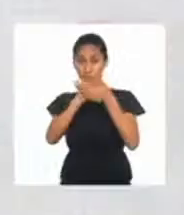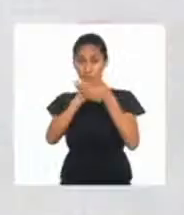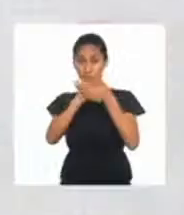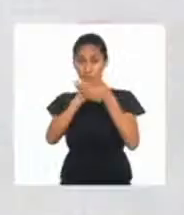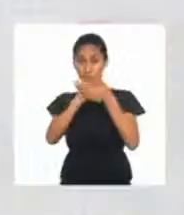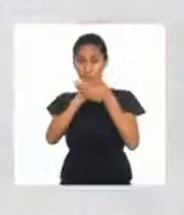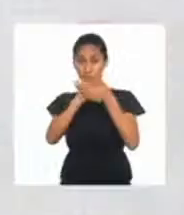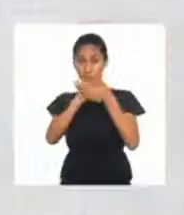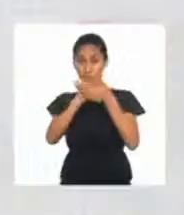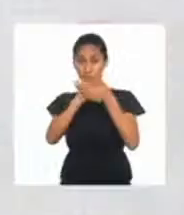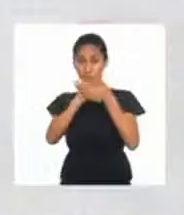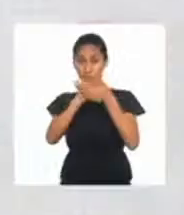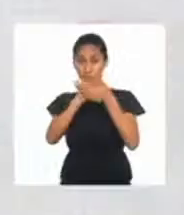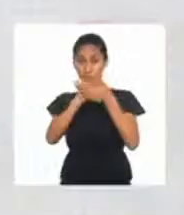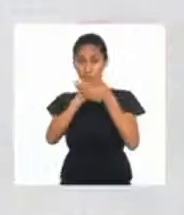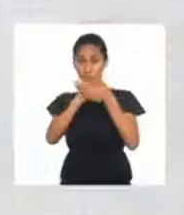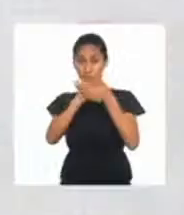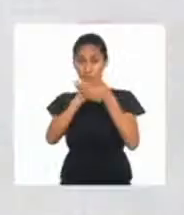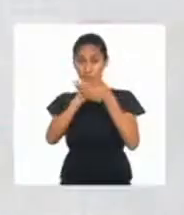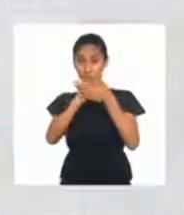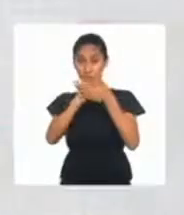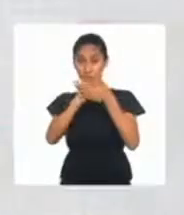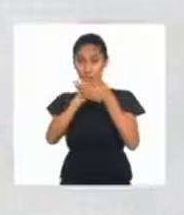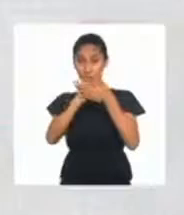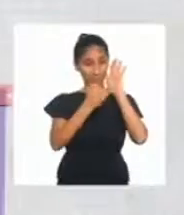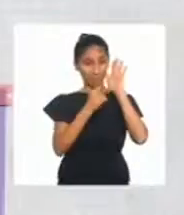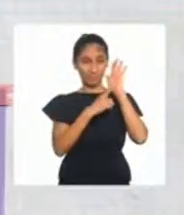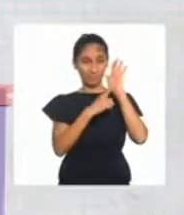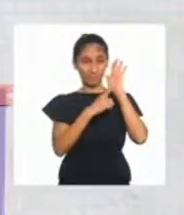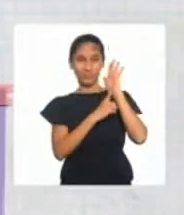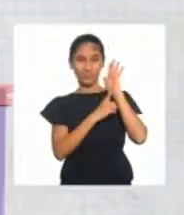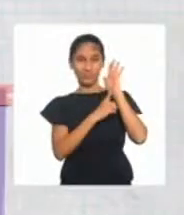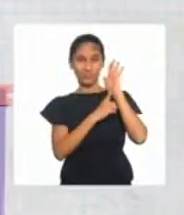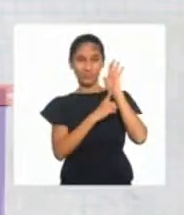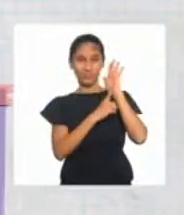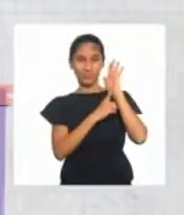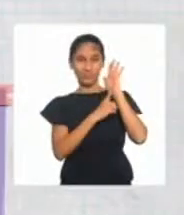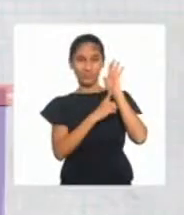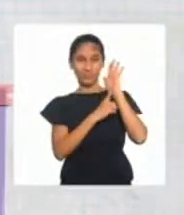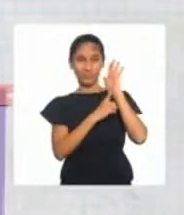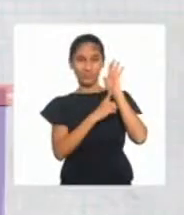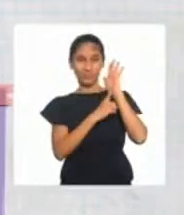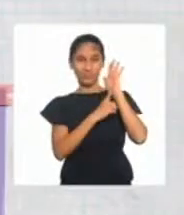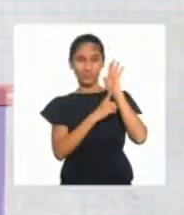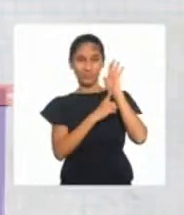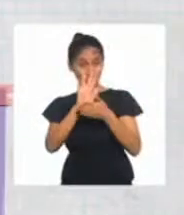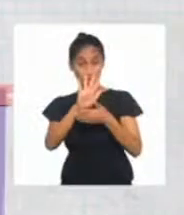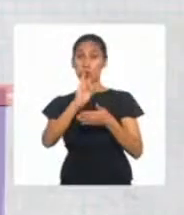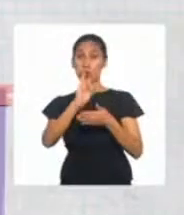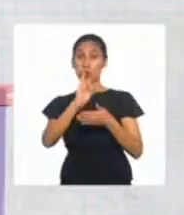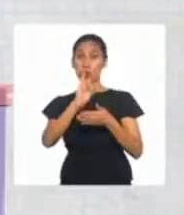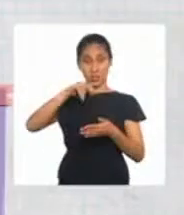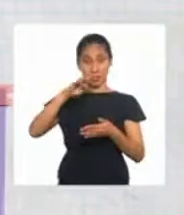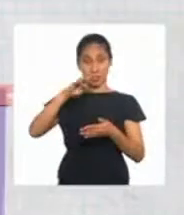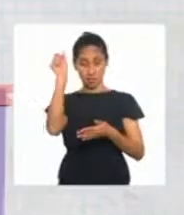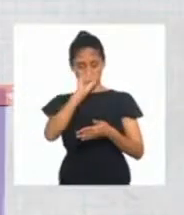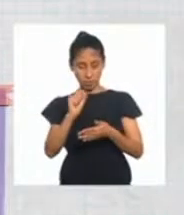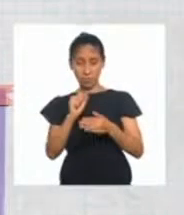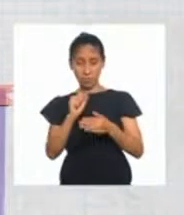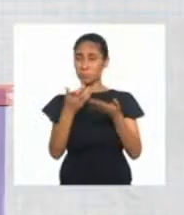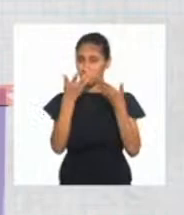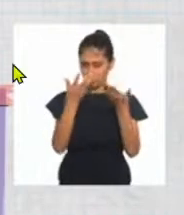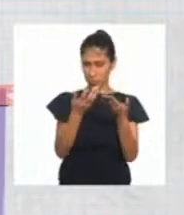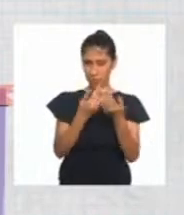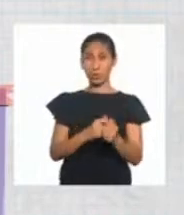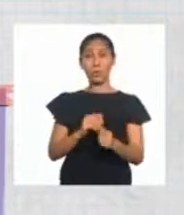de una tabla. El interés se genera al cumplirse el primer mes. Al pasar el primer mes,